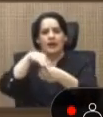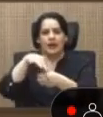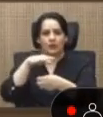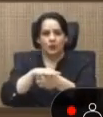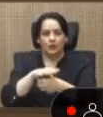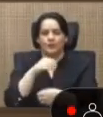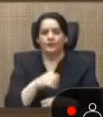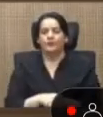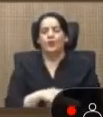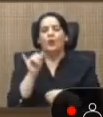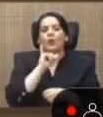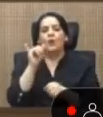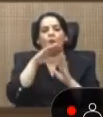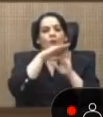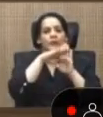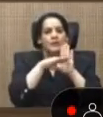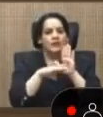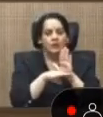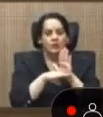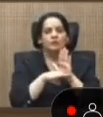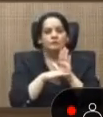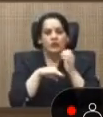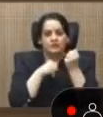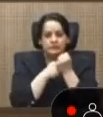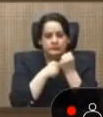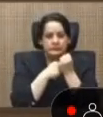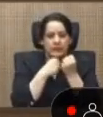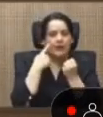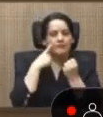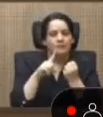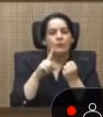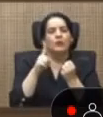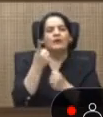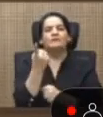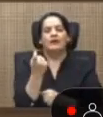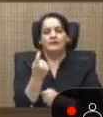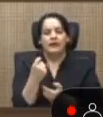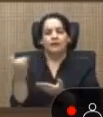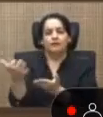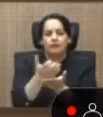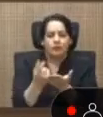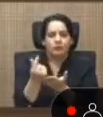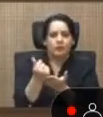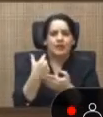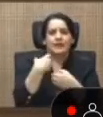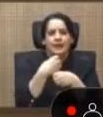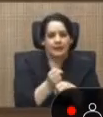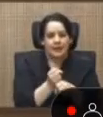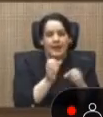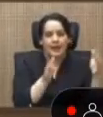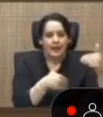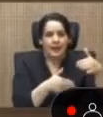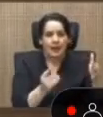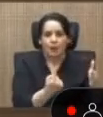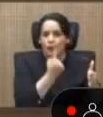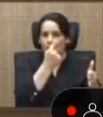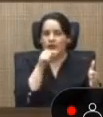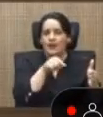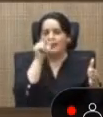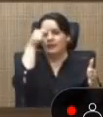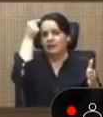el faltante recaudatorio que se generaría a la Caja Única del Estado, que se calcula en alrededor